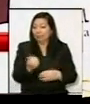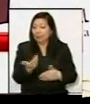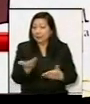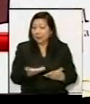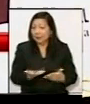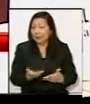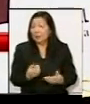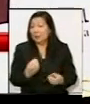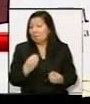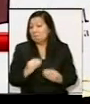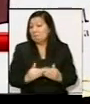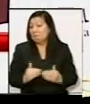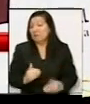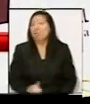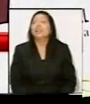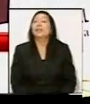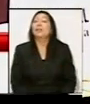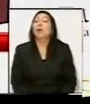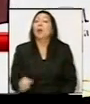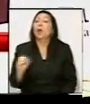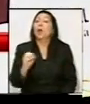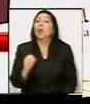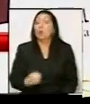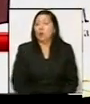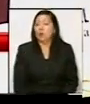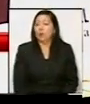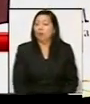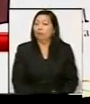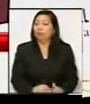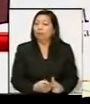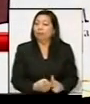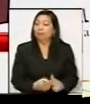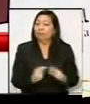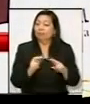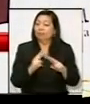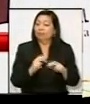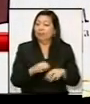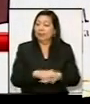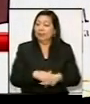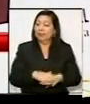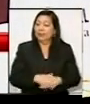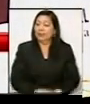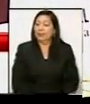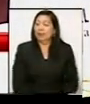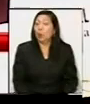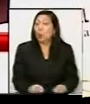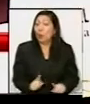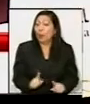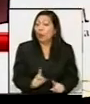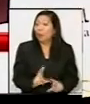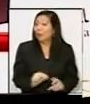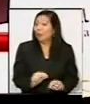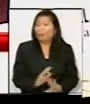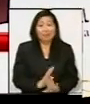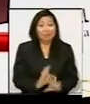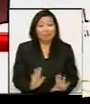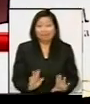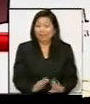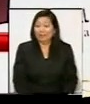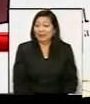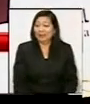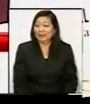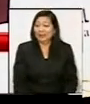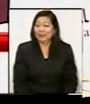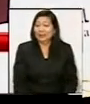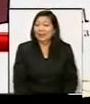si el caso está maduro o iniciar la fase de investigación preparatoria cuando el caso no está maduro en